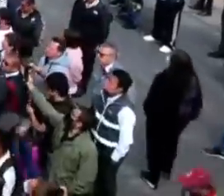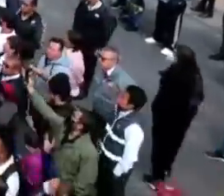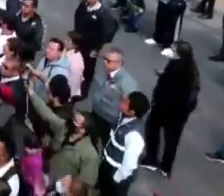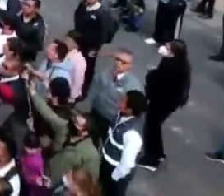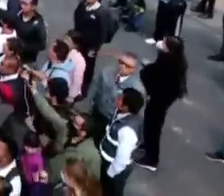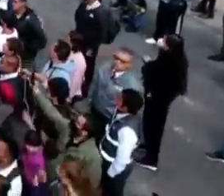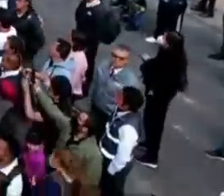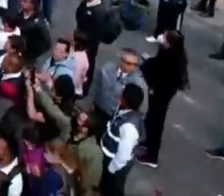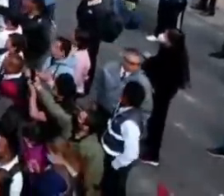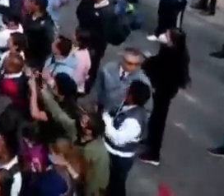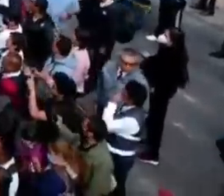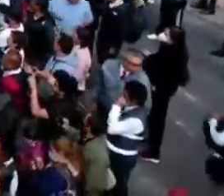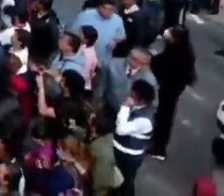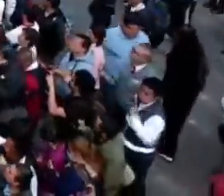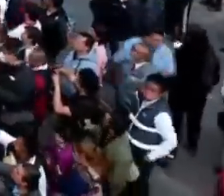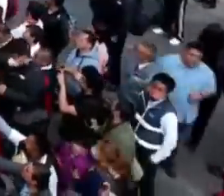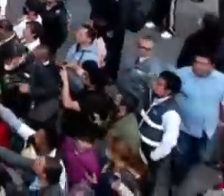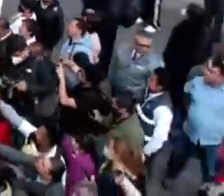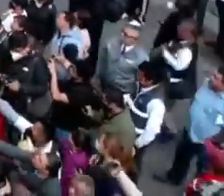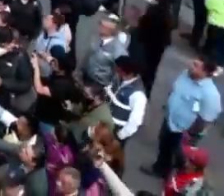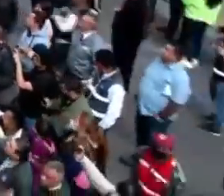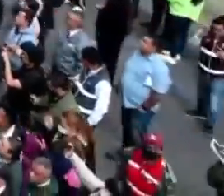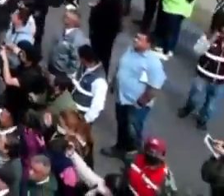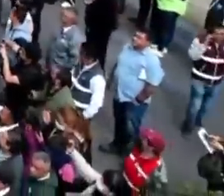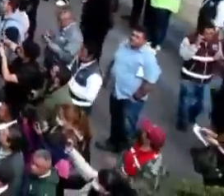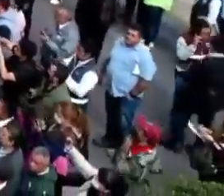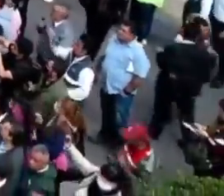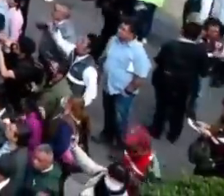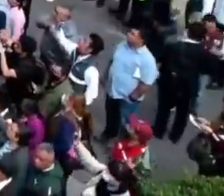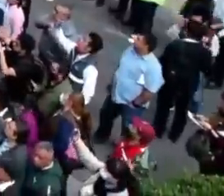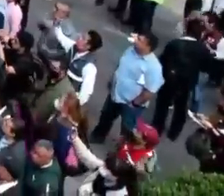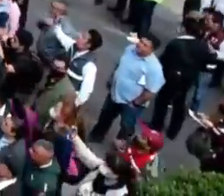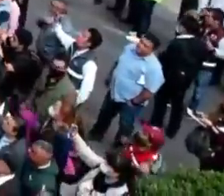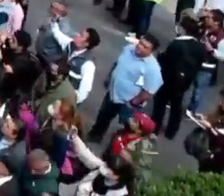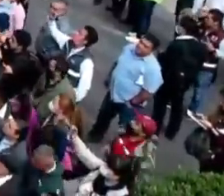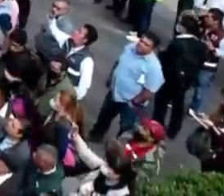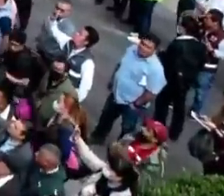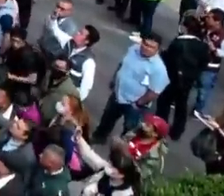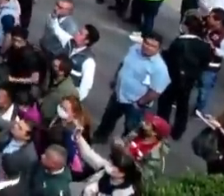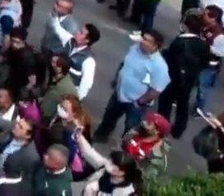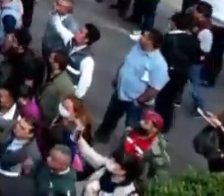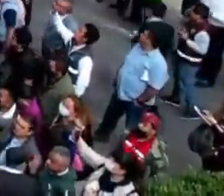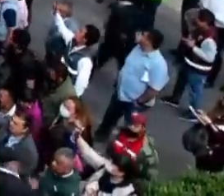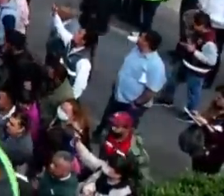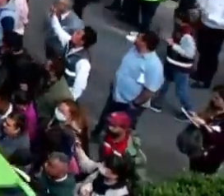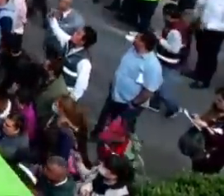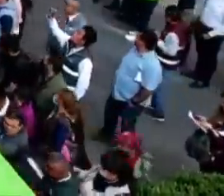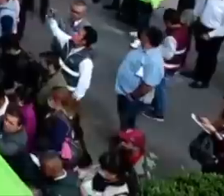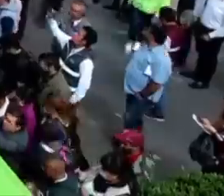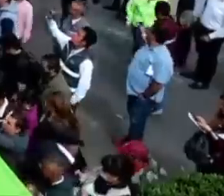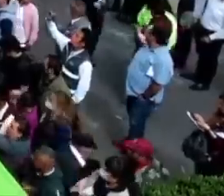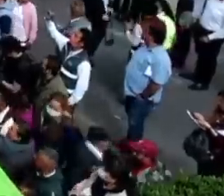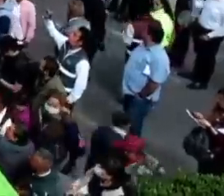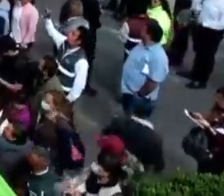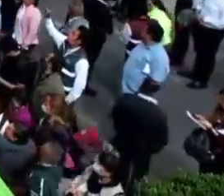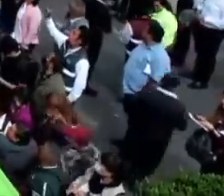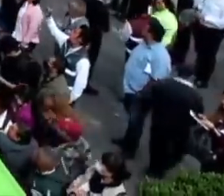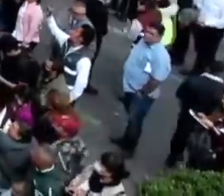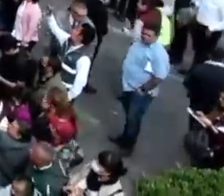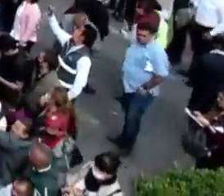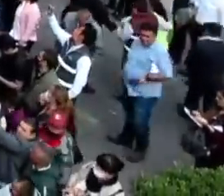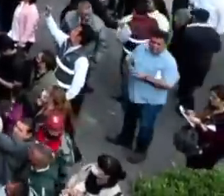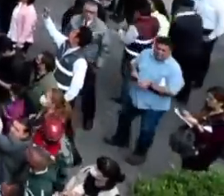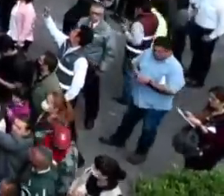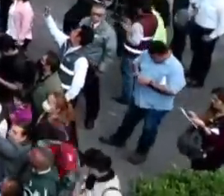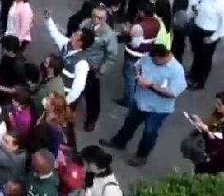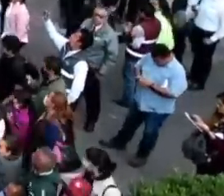a las colonias, que es el servicio más cercano a la población